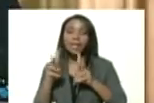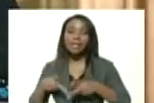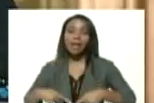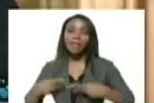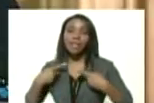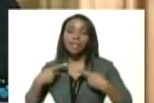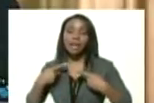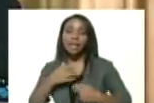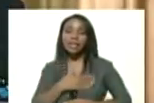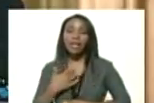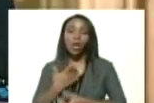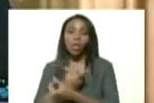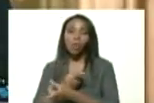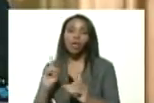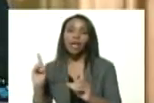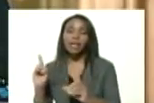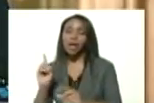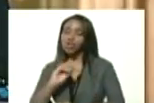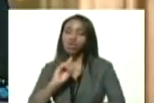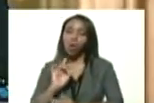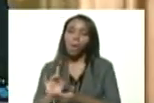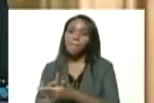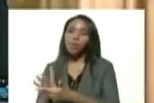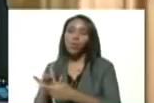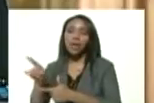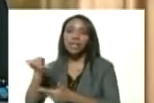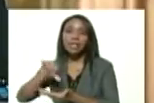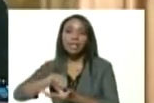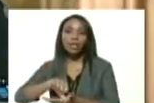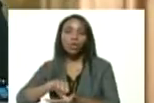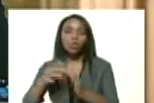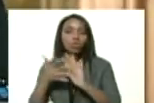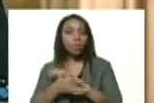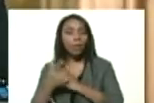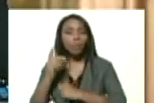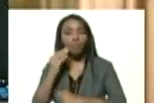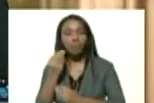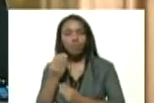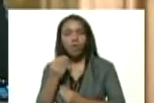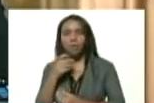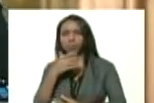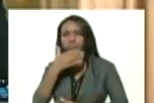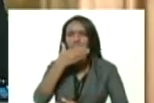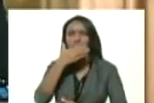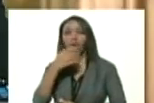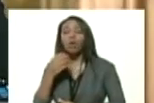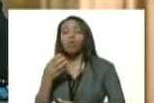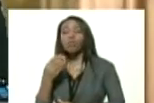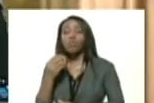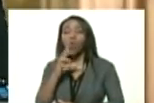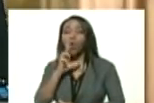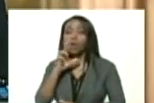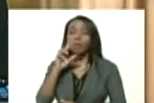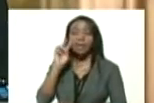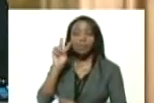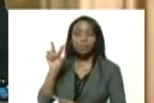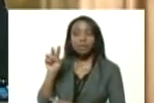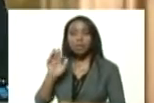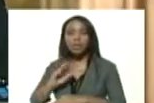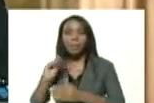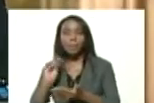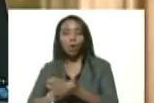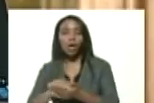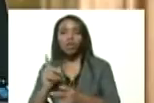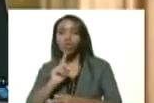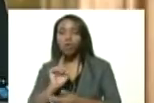quiero una democracia no nos van a sacar de ese centro por muy terrorista por muy vulgares por muy miserables que se pongan no